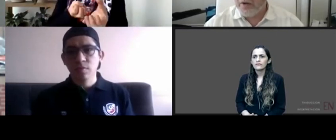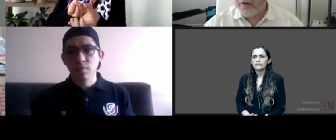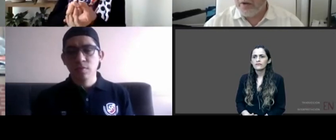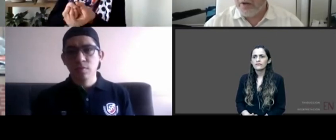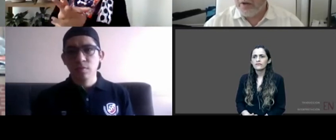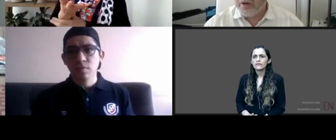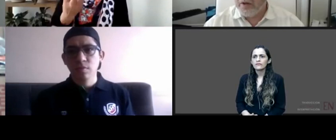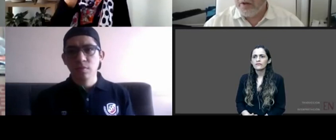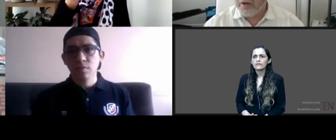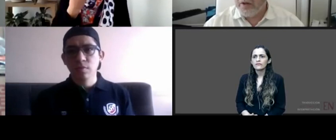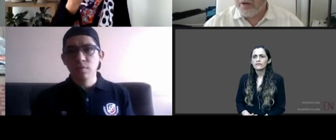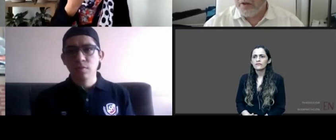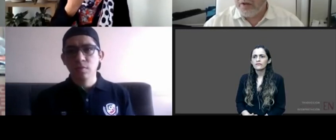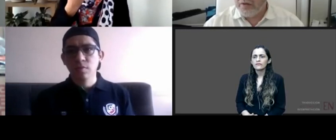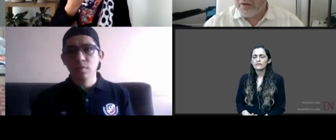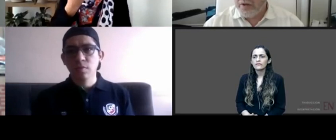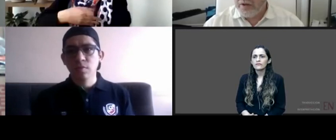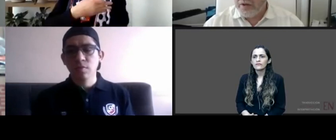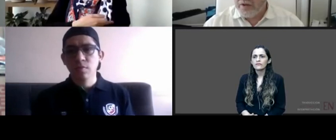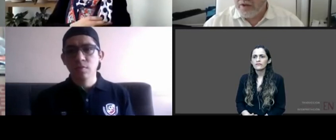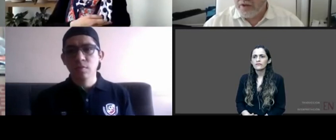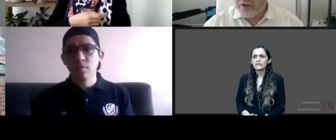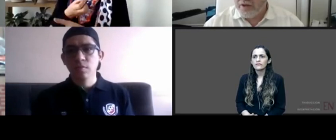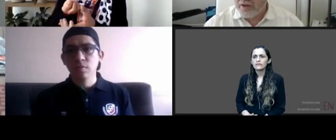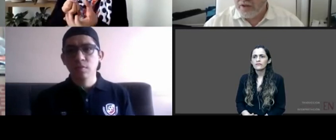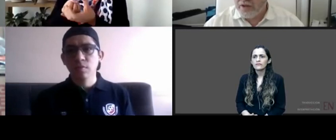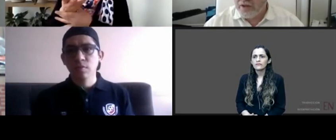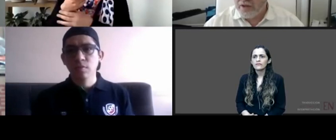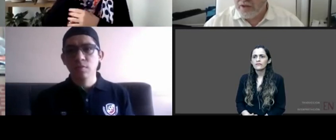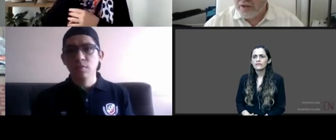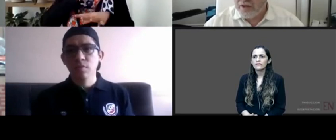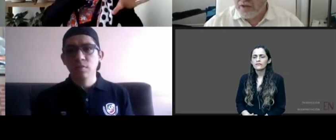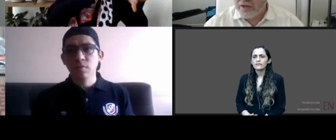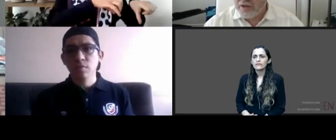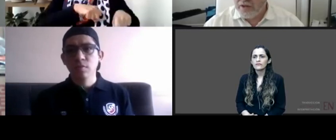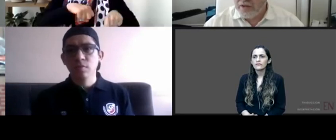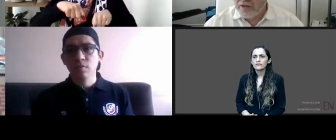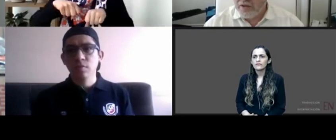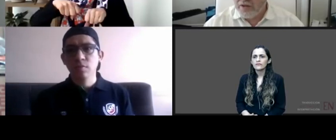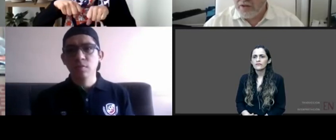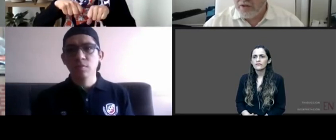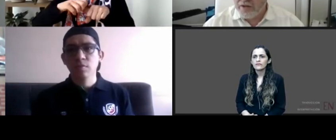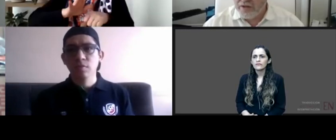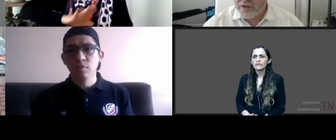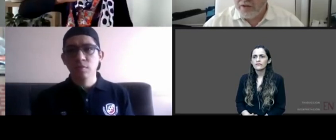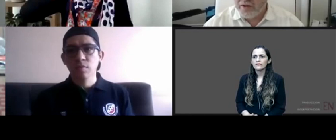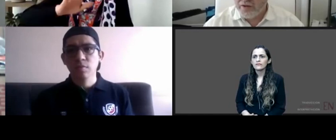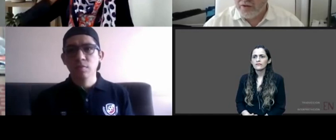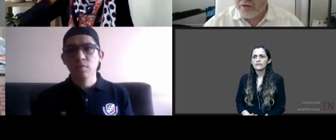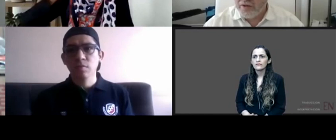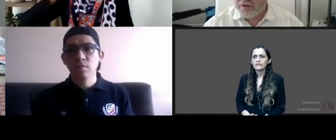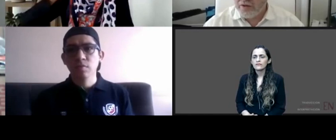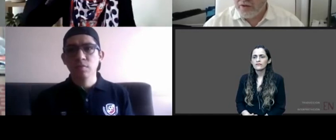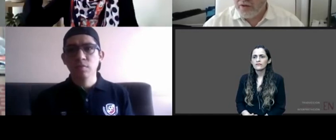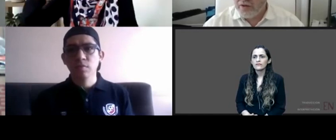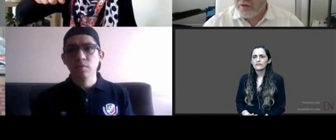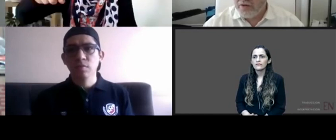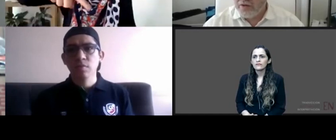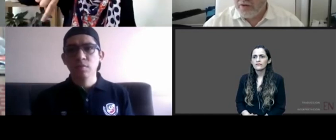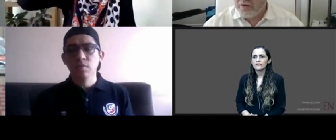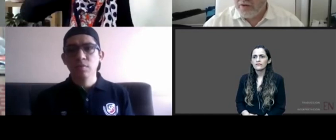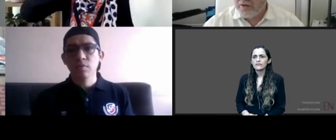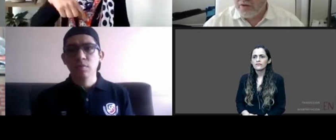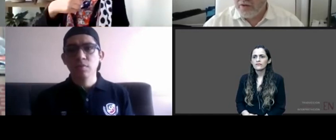la pandemia, están socializando con sus compañeros, con sus maestros, entran en la mañana, salen a las 3